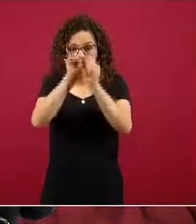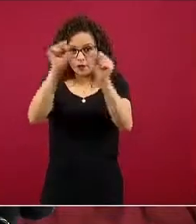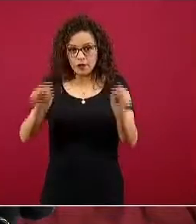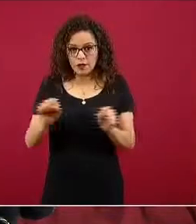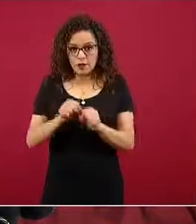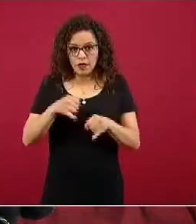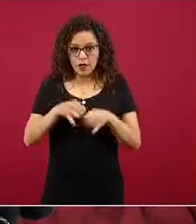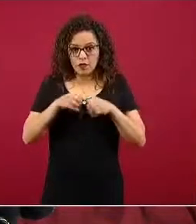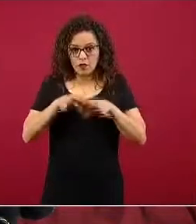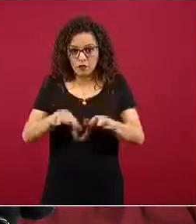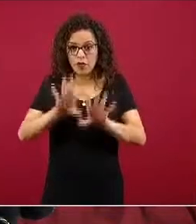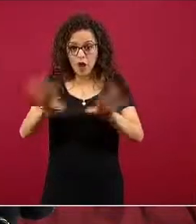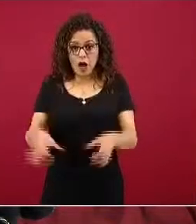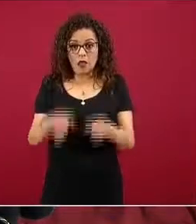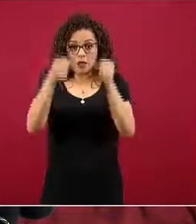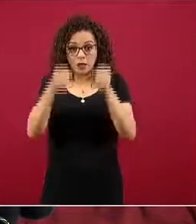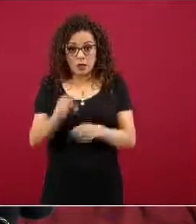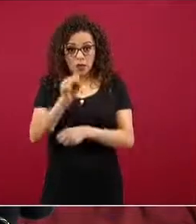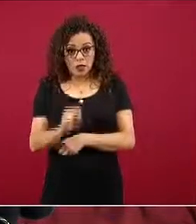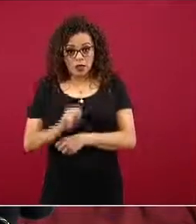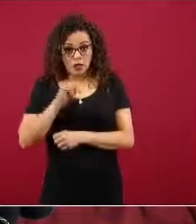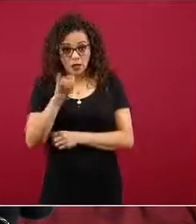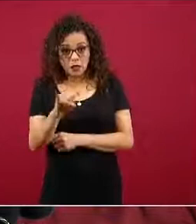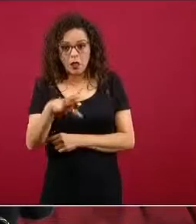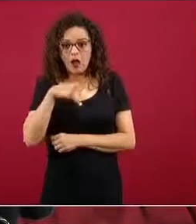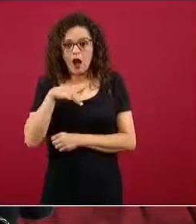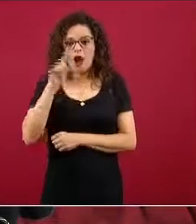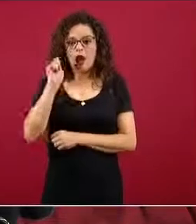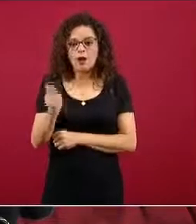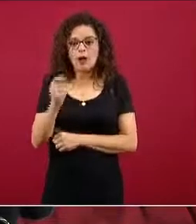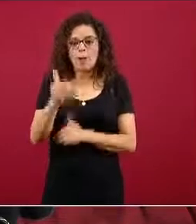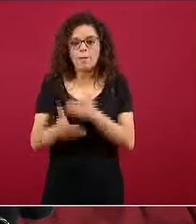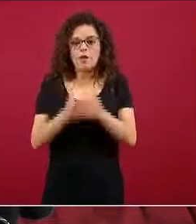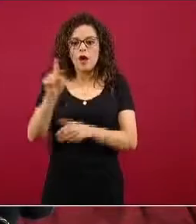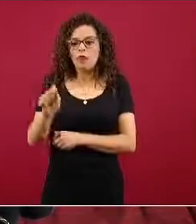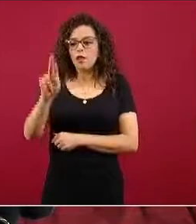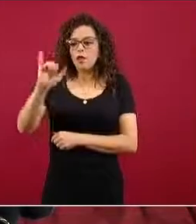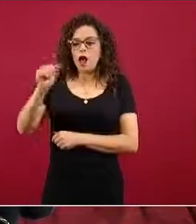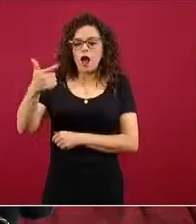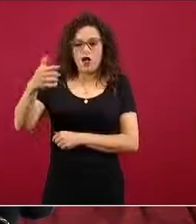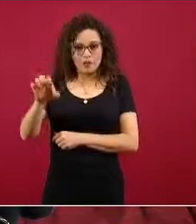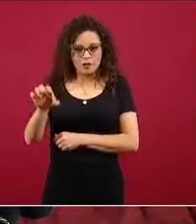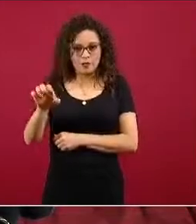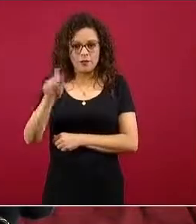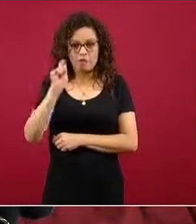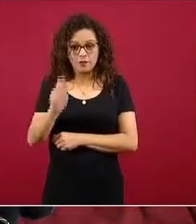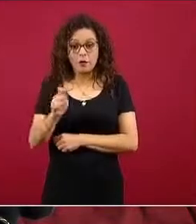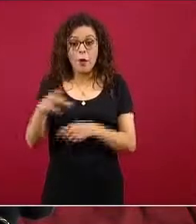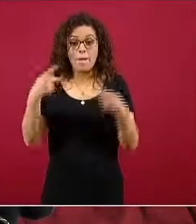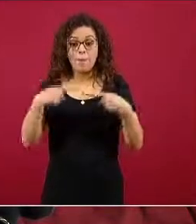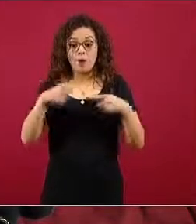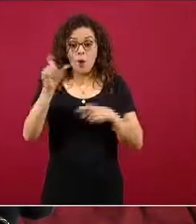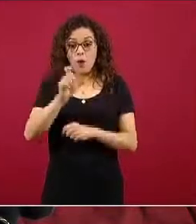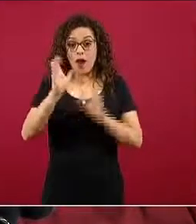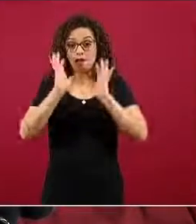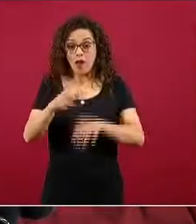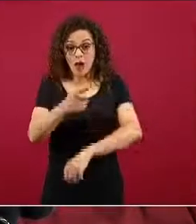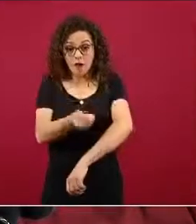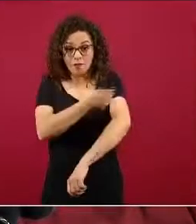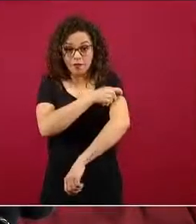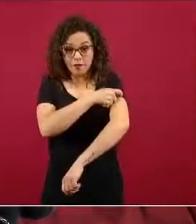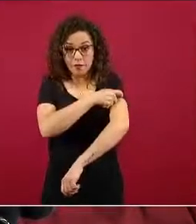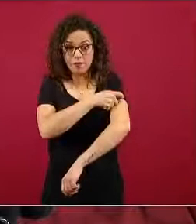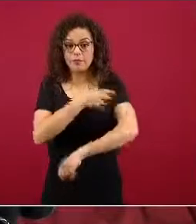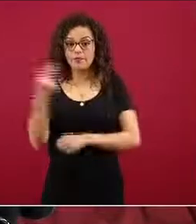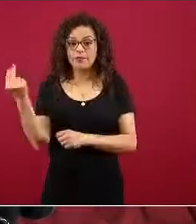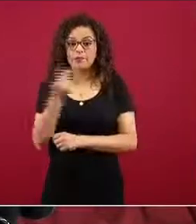una confirmación, o sea, hay un proceso de triage en el que importa en especial que las personas a ser vacunadas estén en